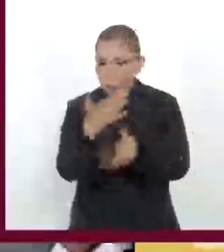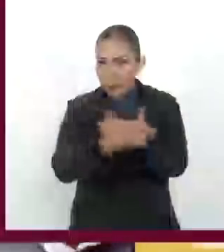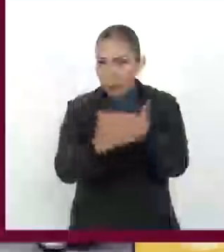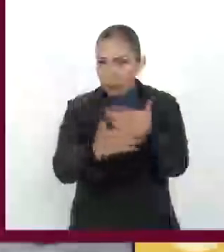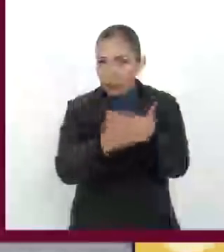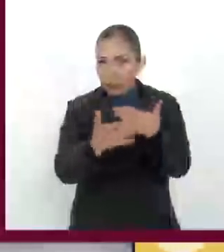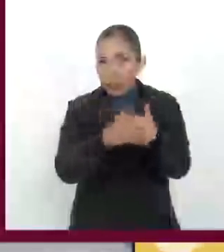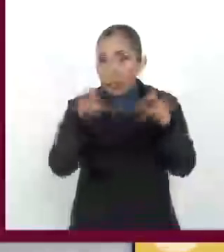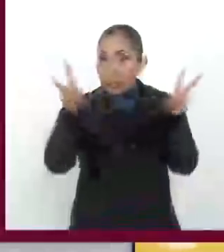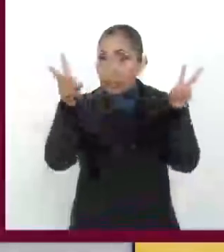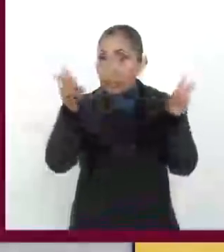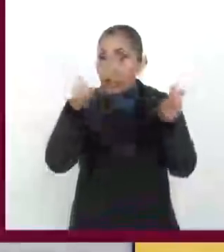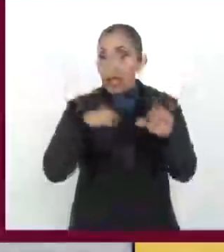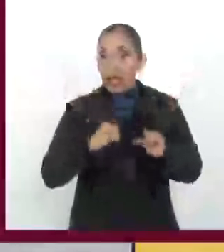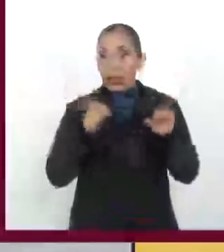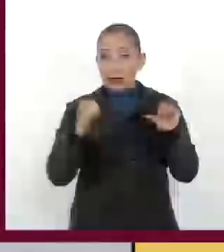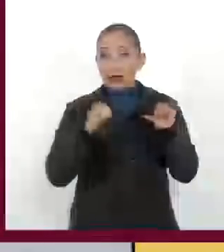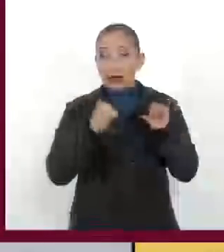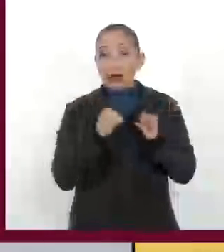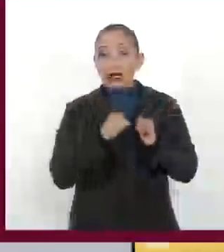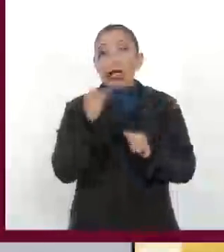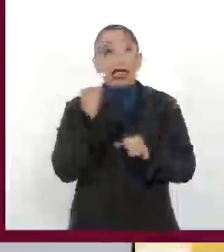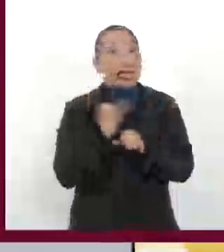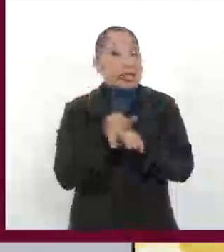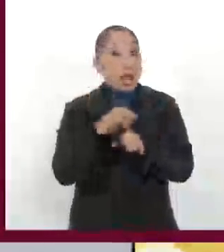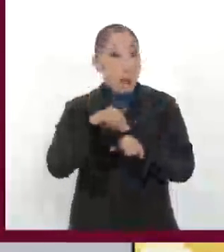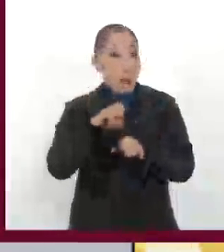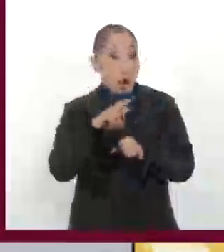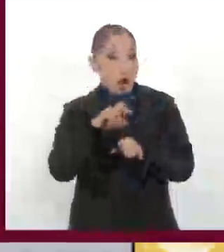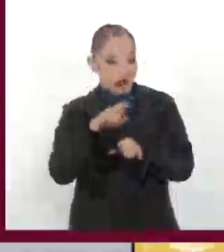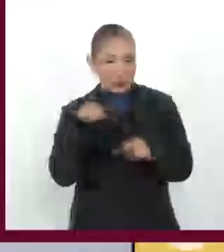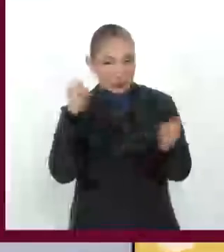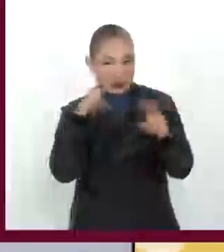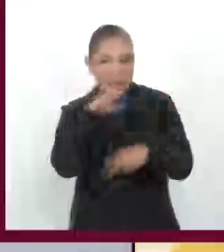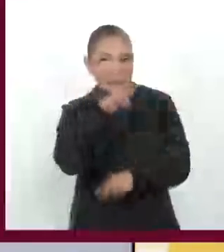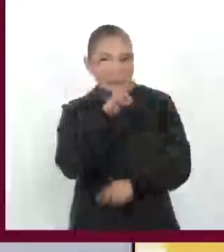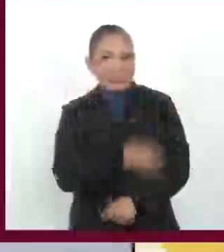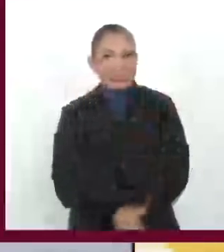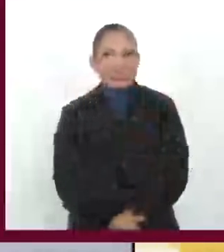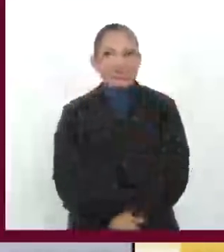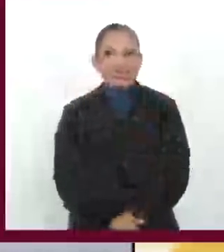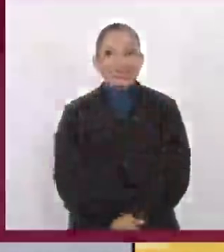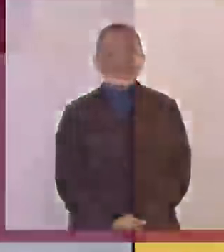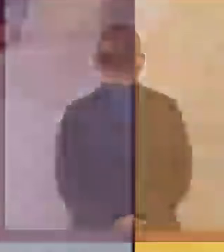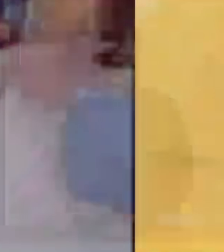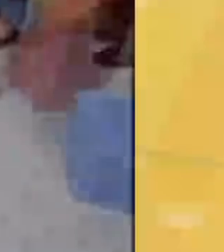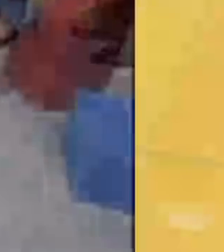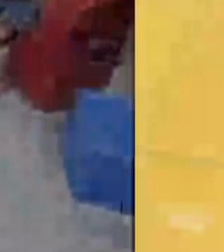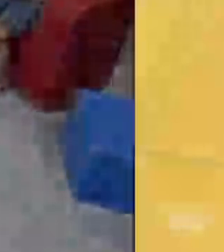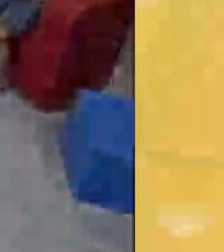Los esperamos en nuestro siguiente programa de Adolescentes in Morales. Hasta pronto.